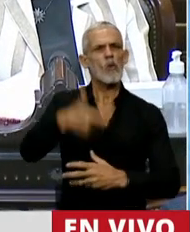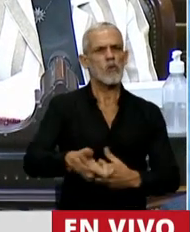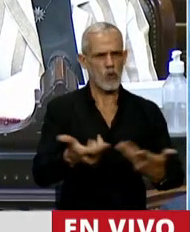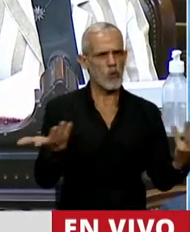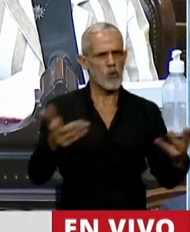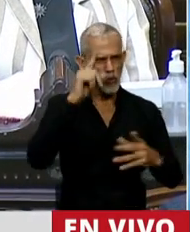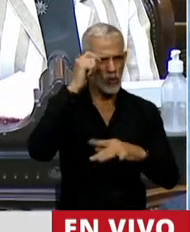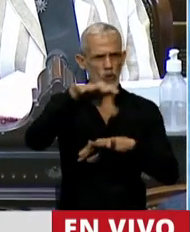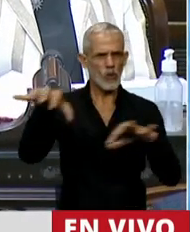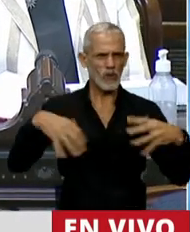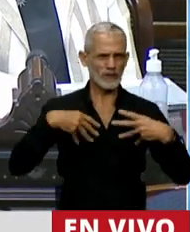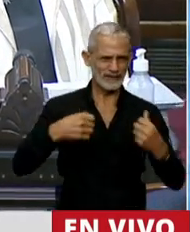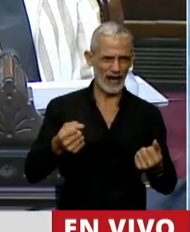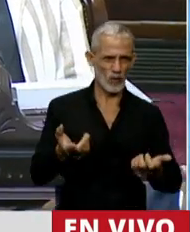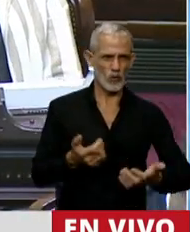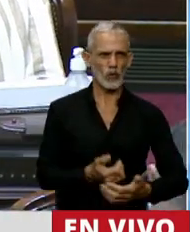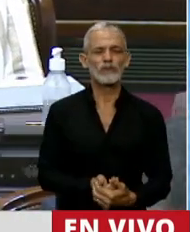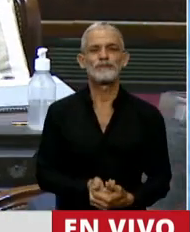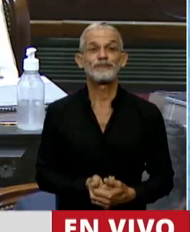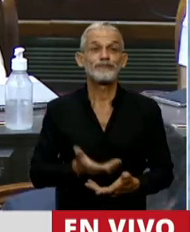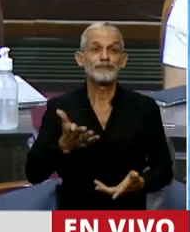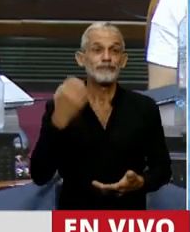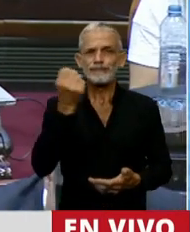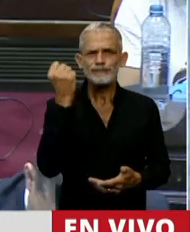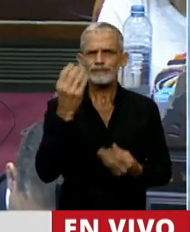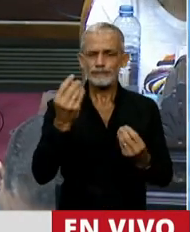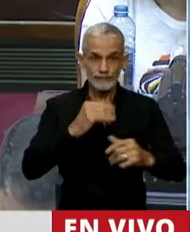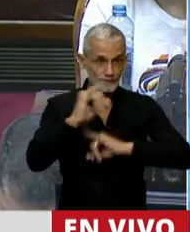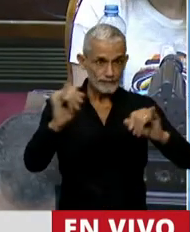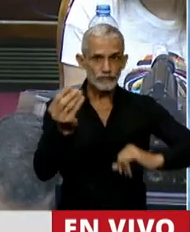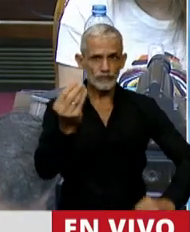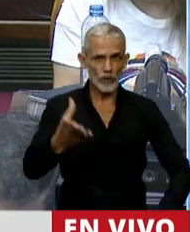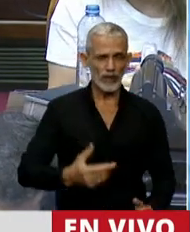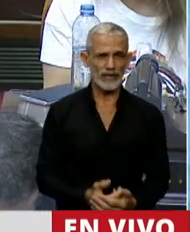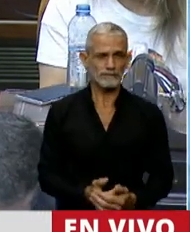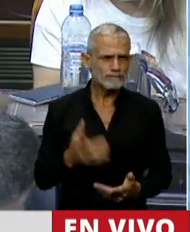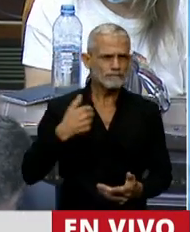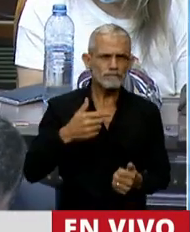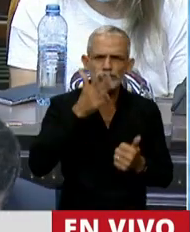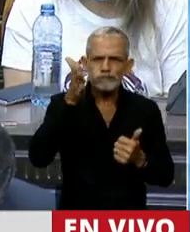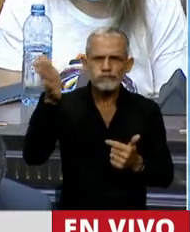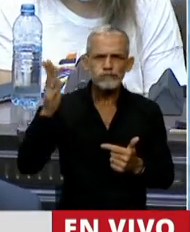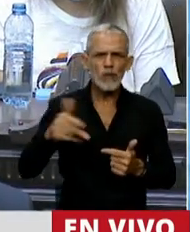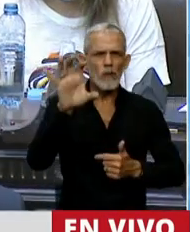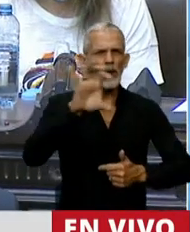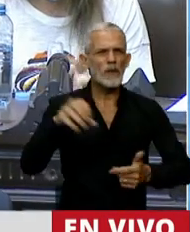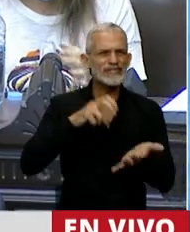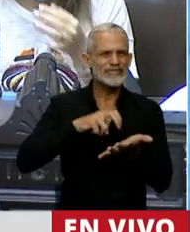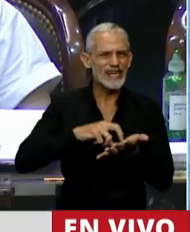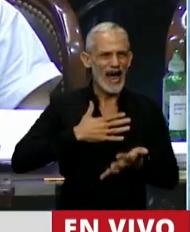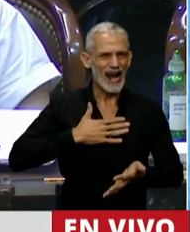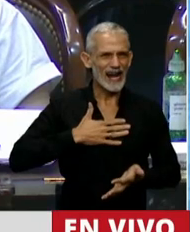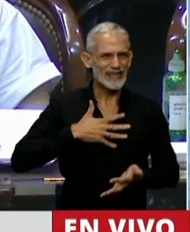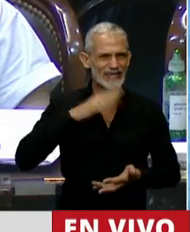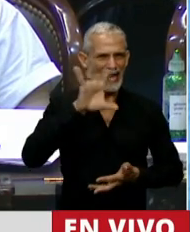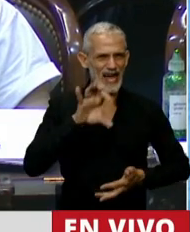en salud. Eso hay que reconocer. Pero mire, ¿sabe por qué se lo digo? Recorriendo mi provincia, la provincia de